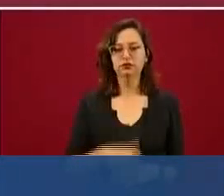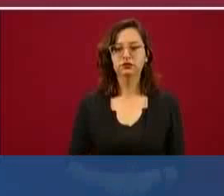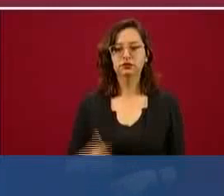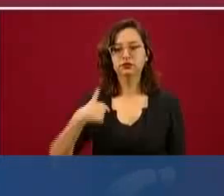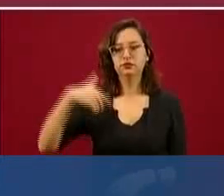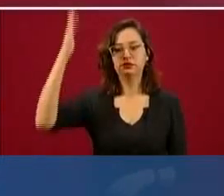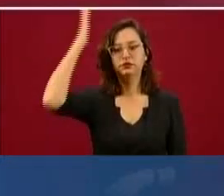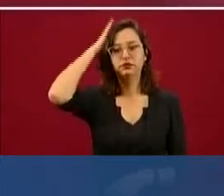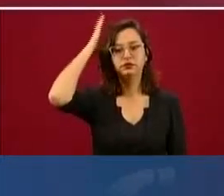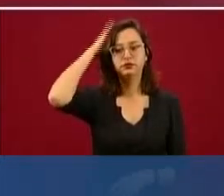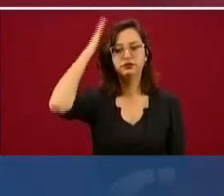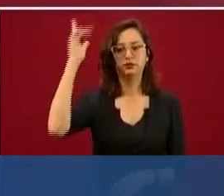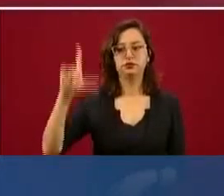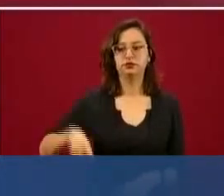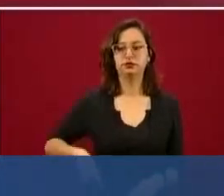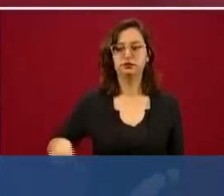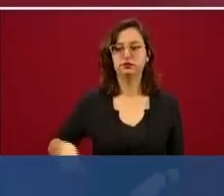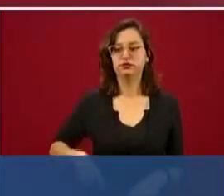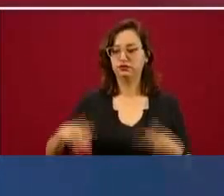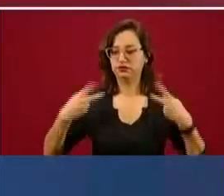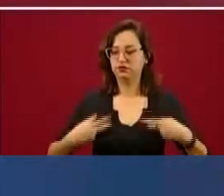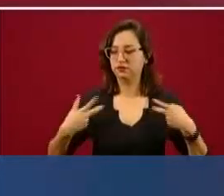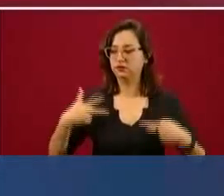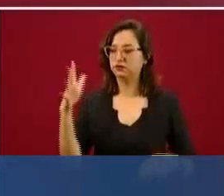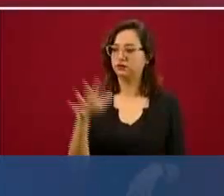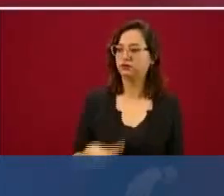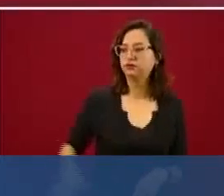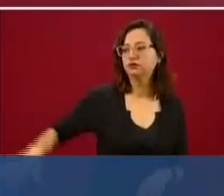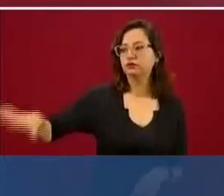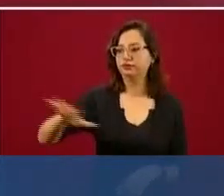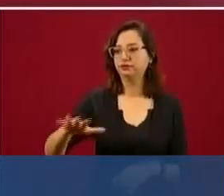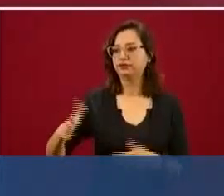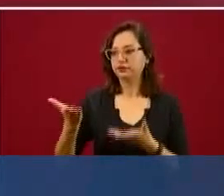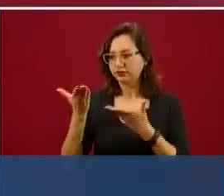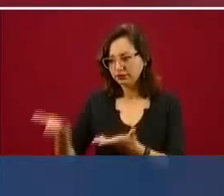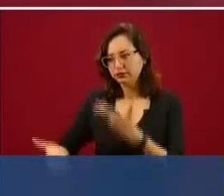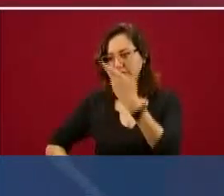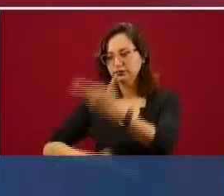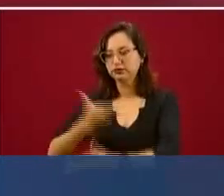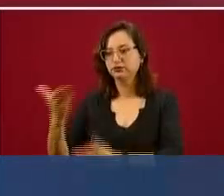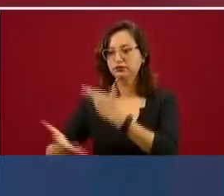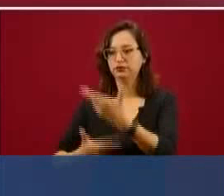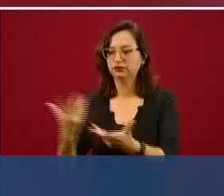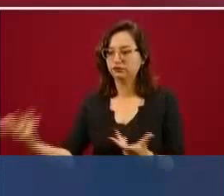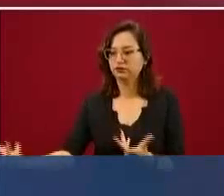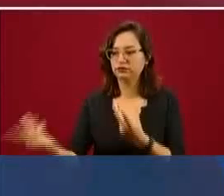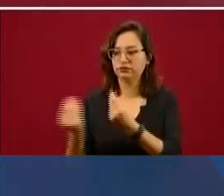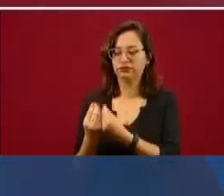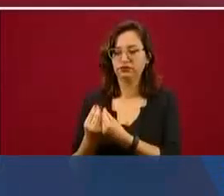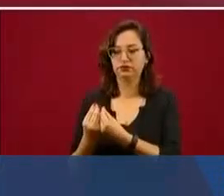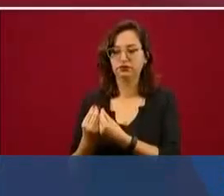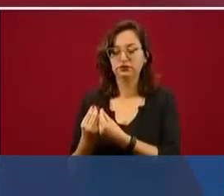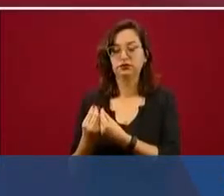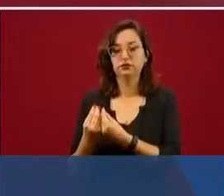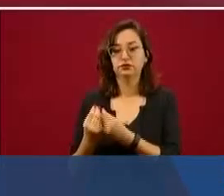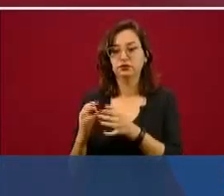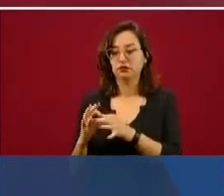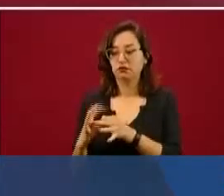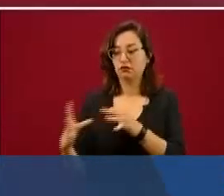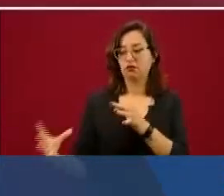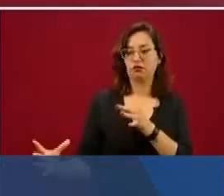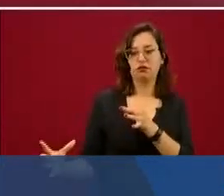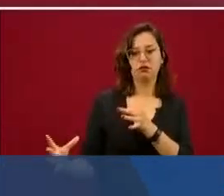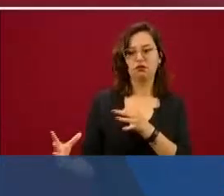Encabezo un gobierno del pueblo, para el pueblo y con el pueblo. No hay divorcio. Por